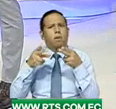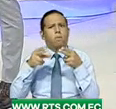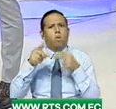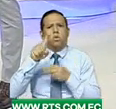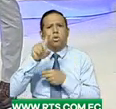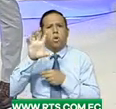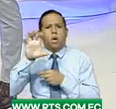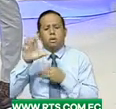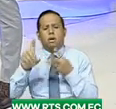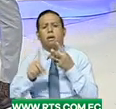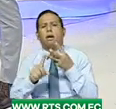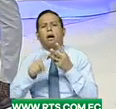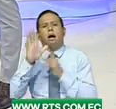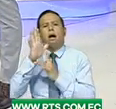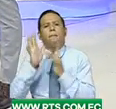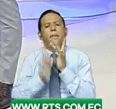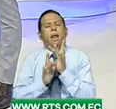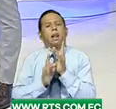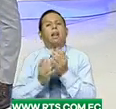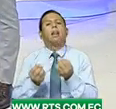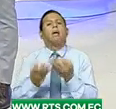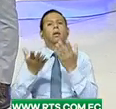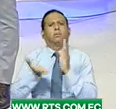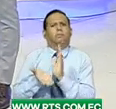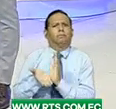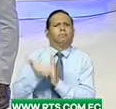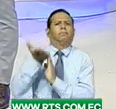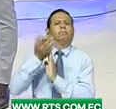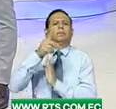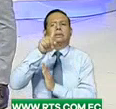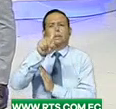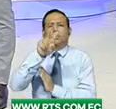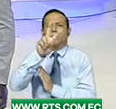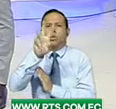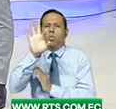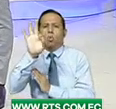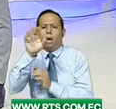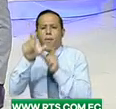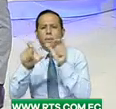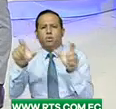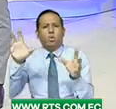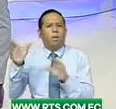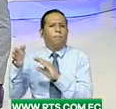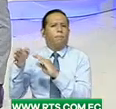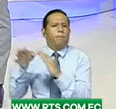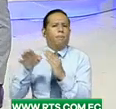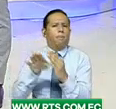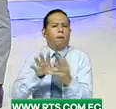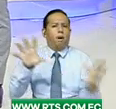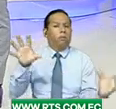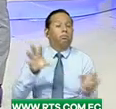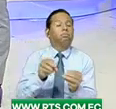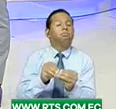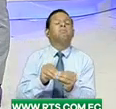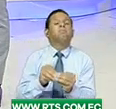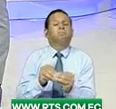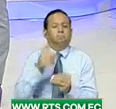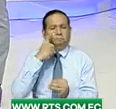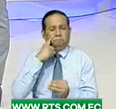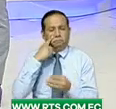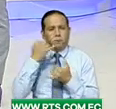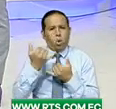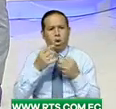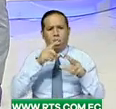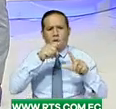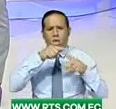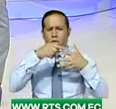cifra. Y finalmente abril, con la tasa más alta, 129 muertes. enseguida los detalles de esta